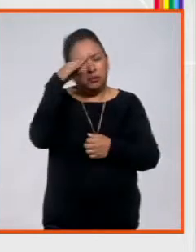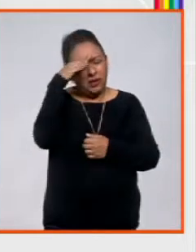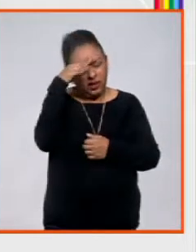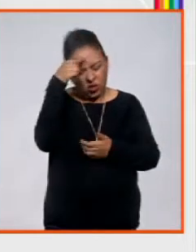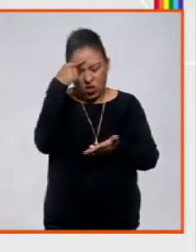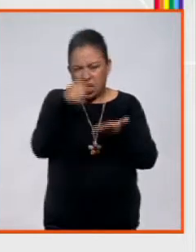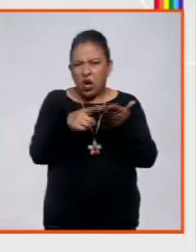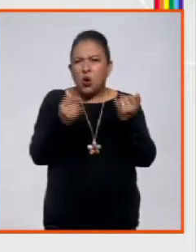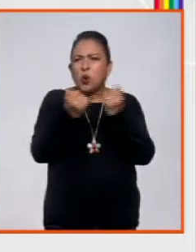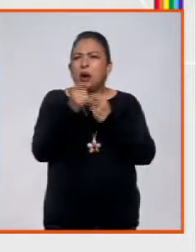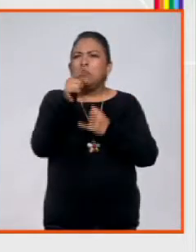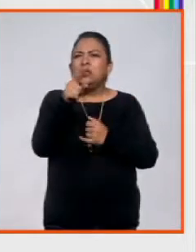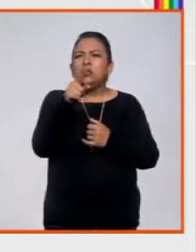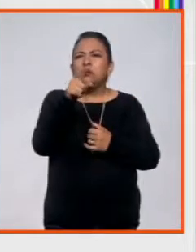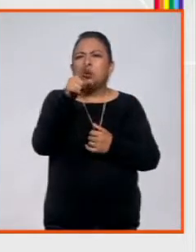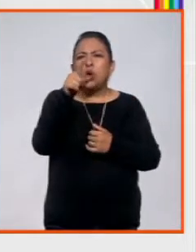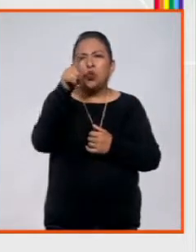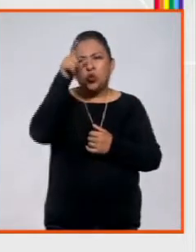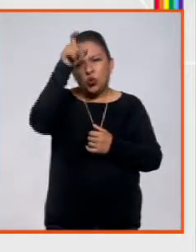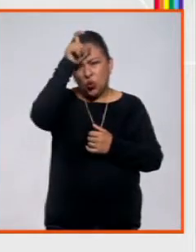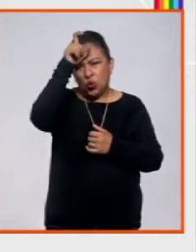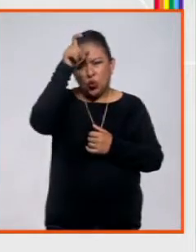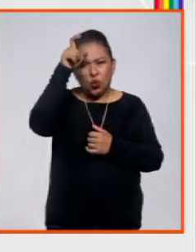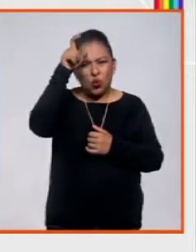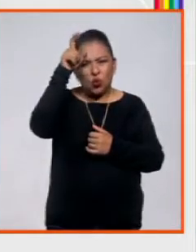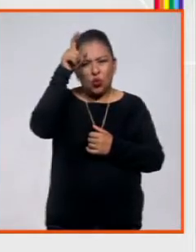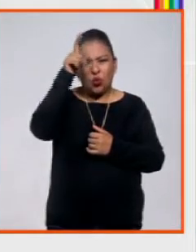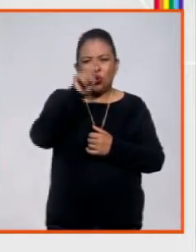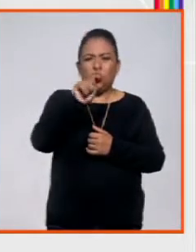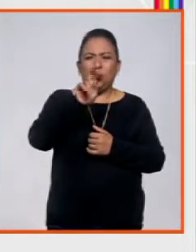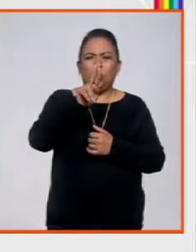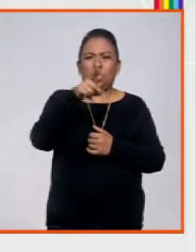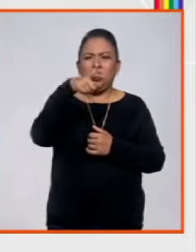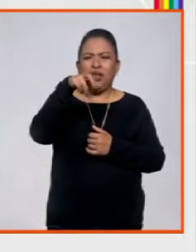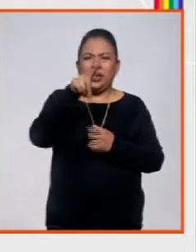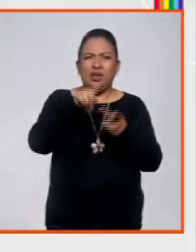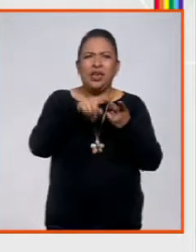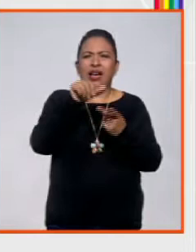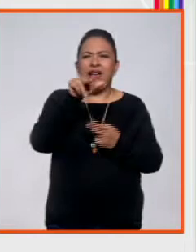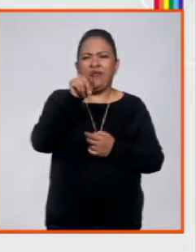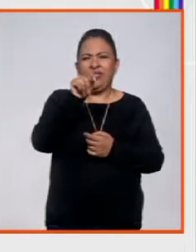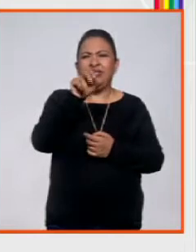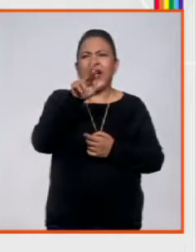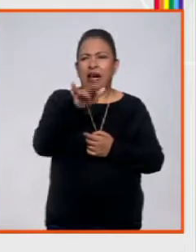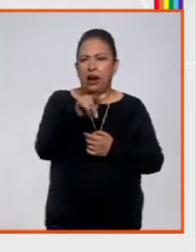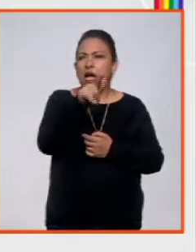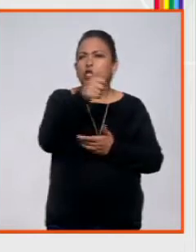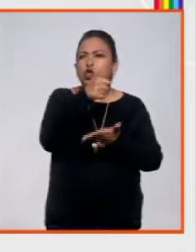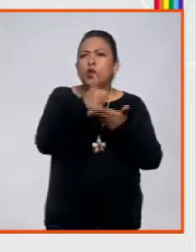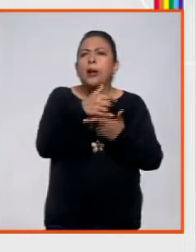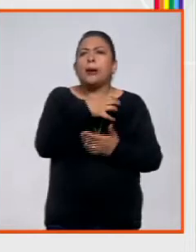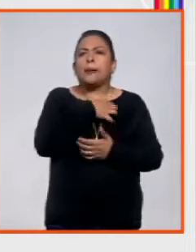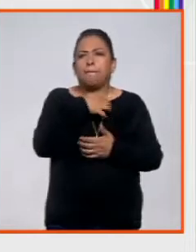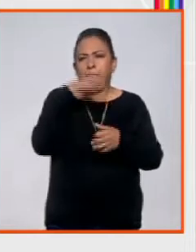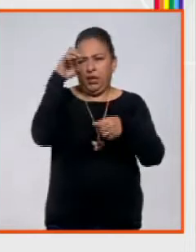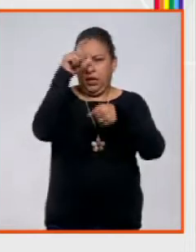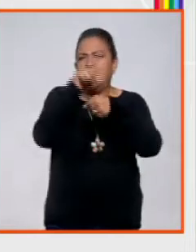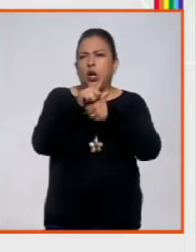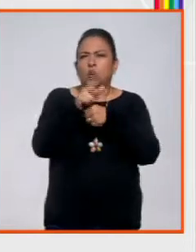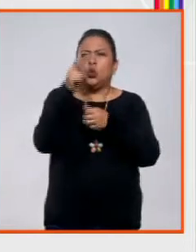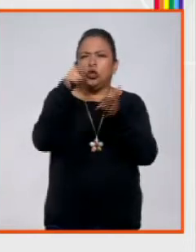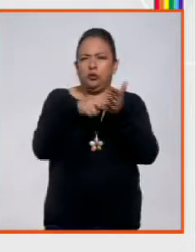fue también turquía en el 2010 en láncara donde fue una de las ciudades capitales de la cultura